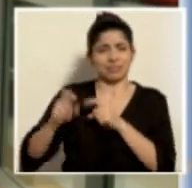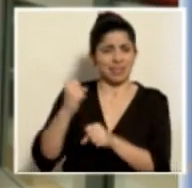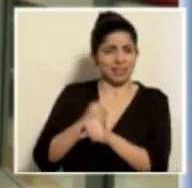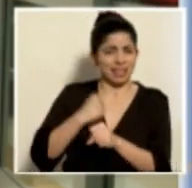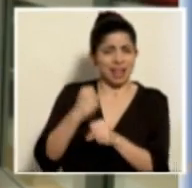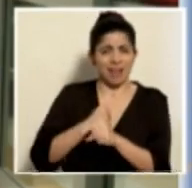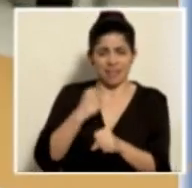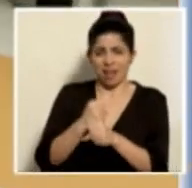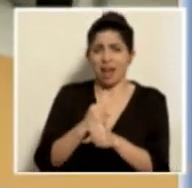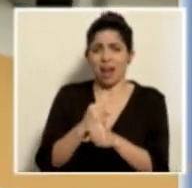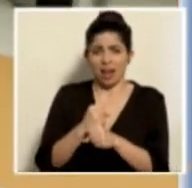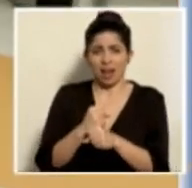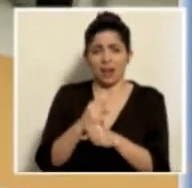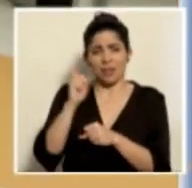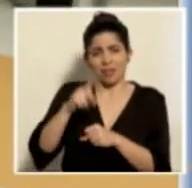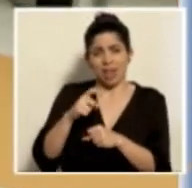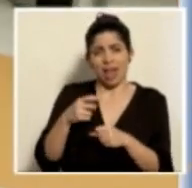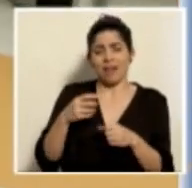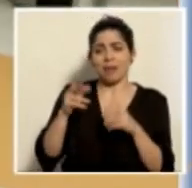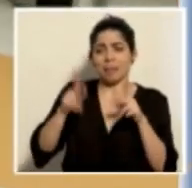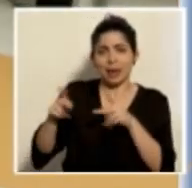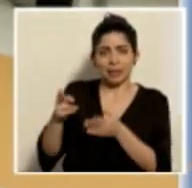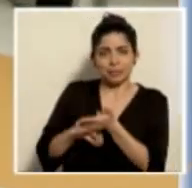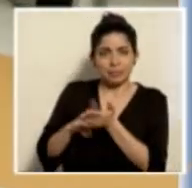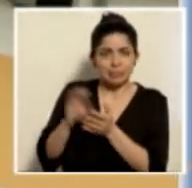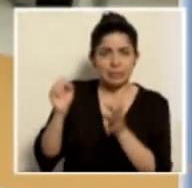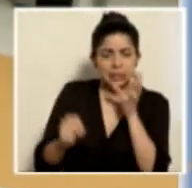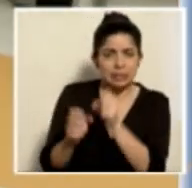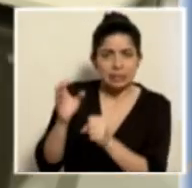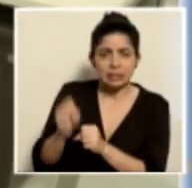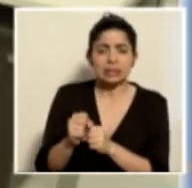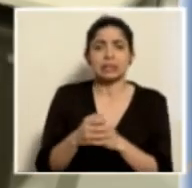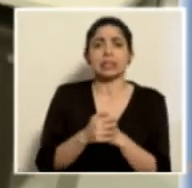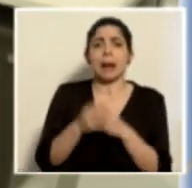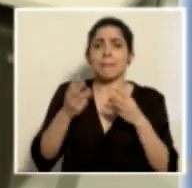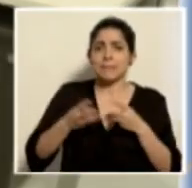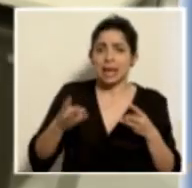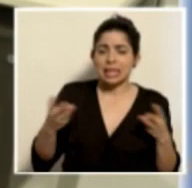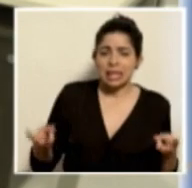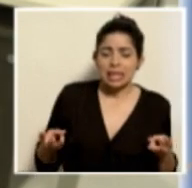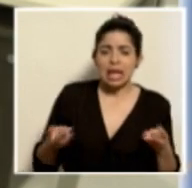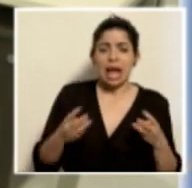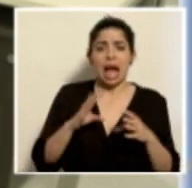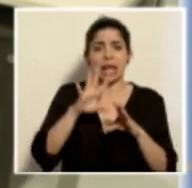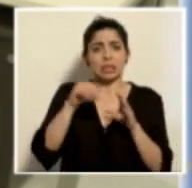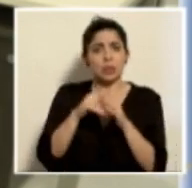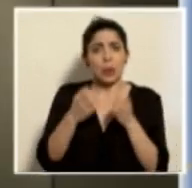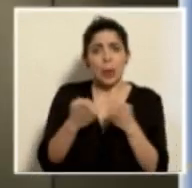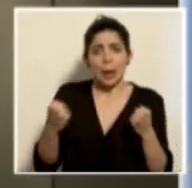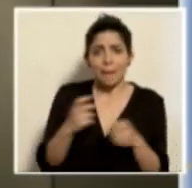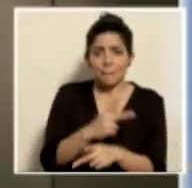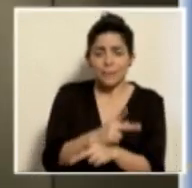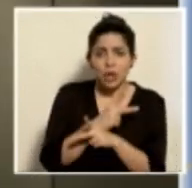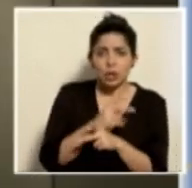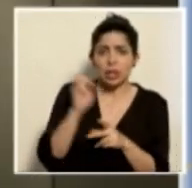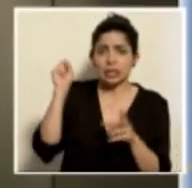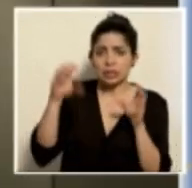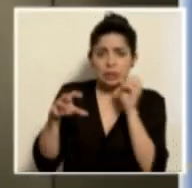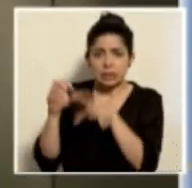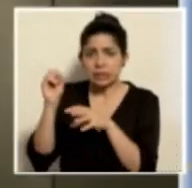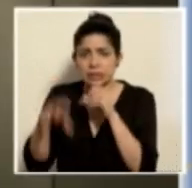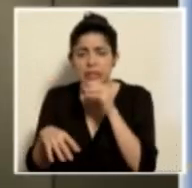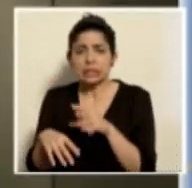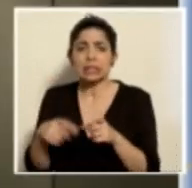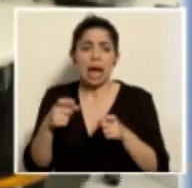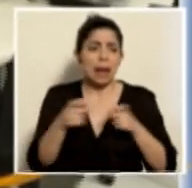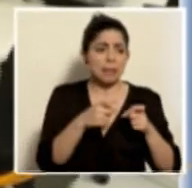que hacer en dotarlo de recurso humano, de los materiales, los insumos, el equipo de protección personal,